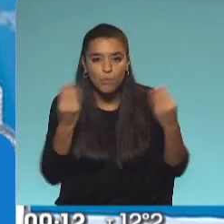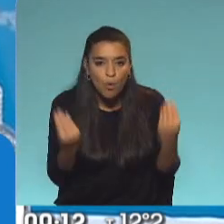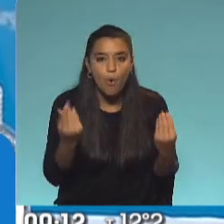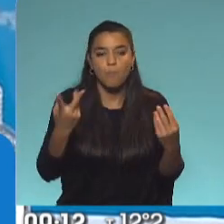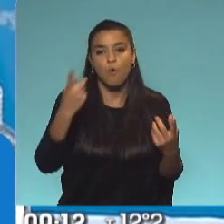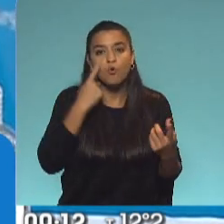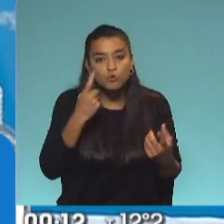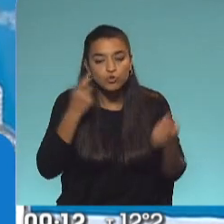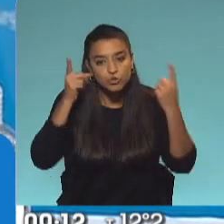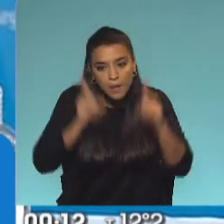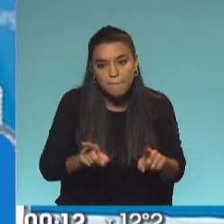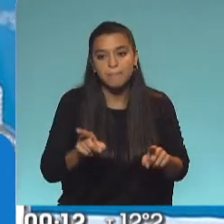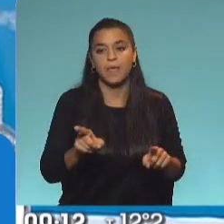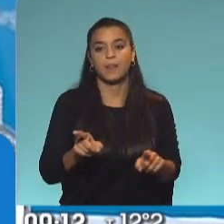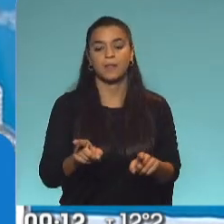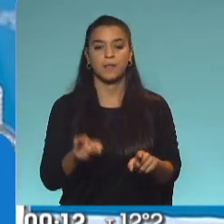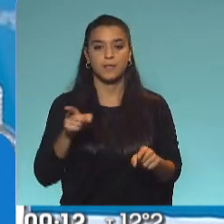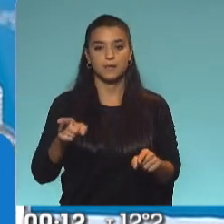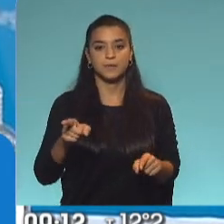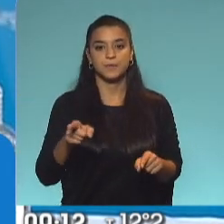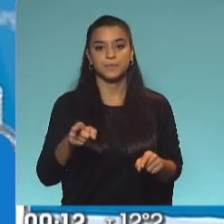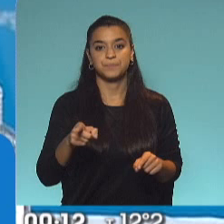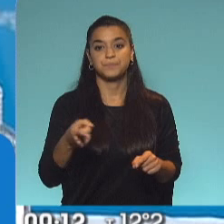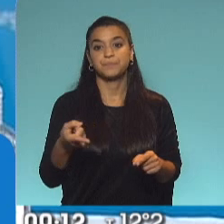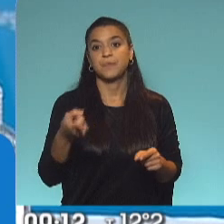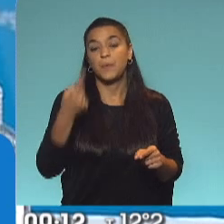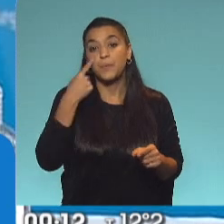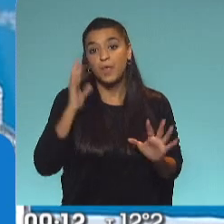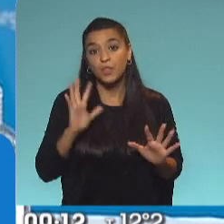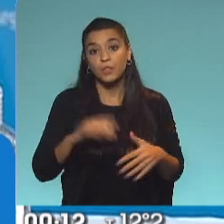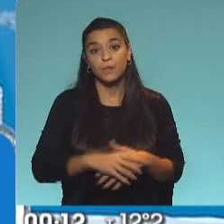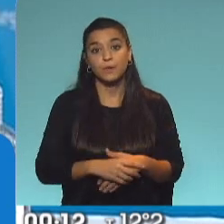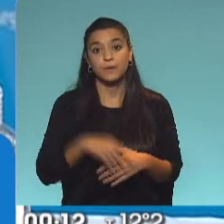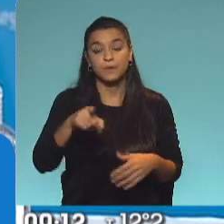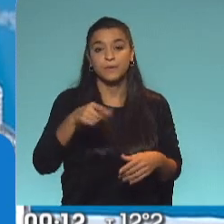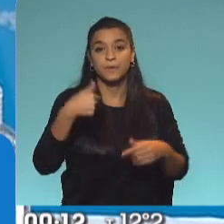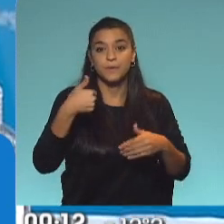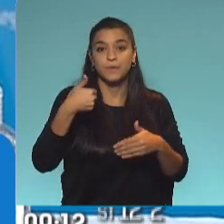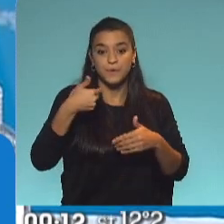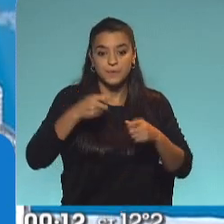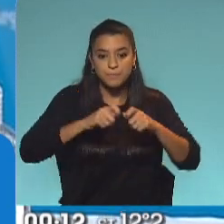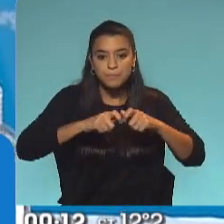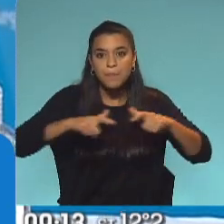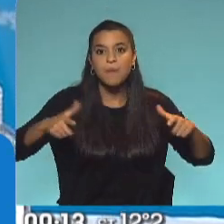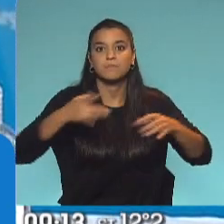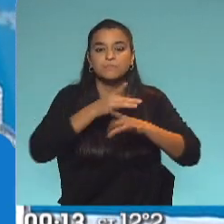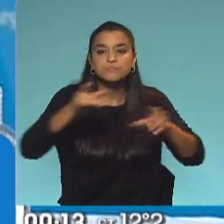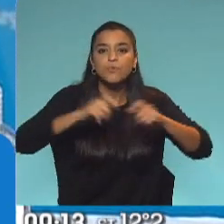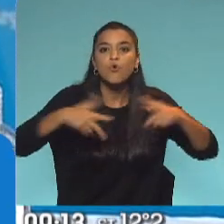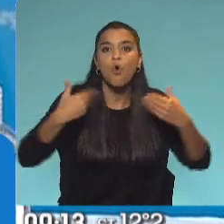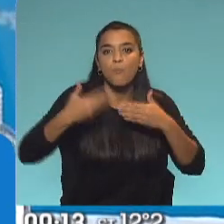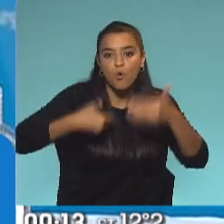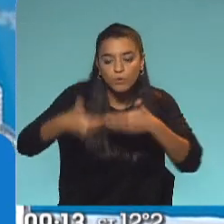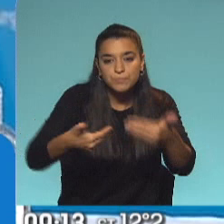monitoreo a través de el índice d de seguimiento epidemiológico y sanitario que se ha